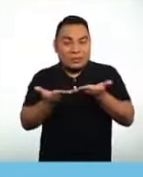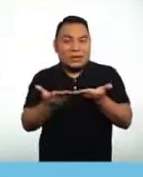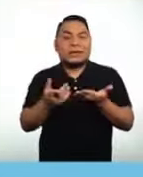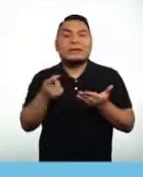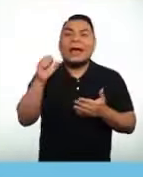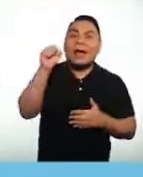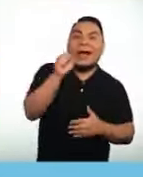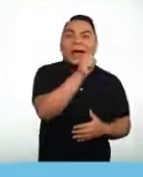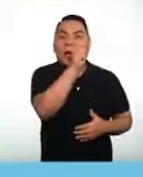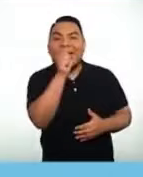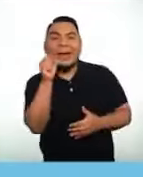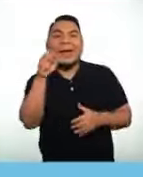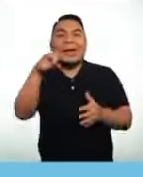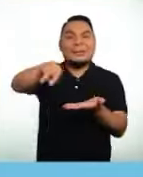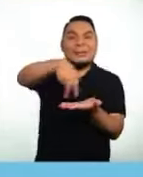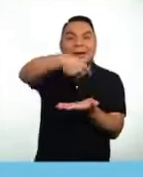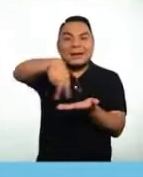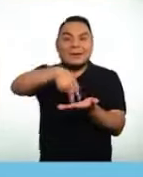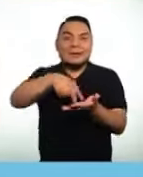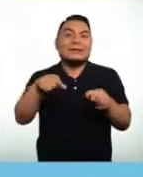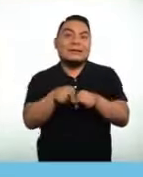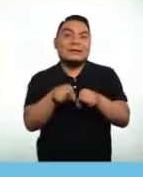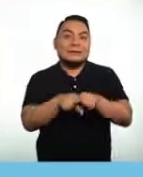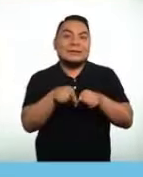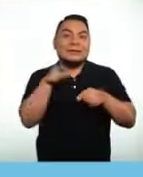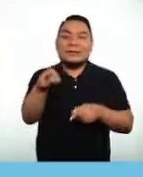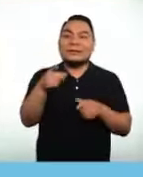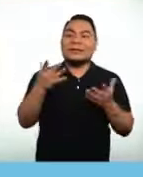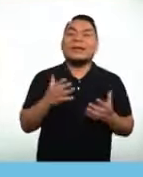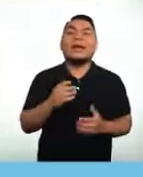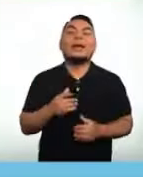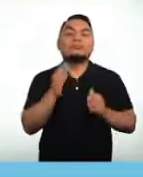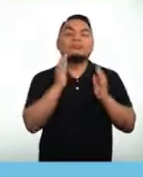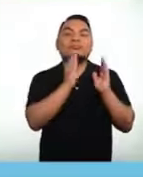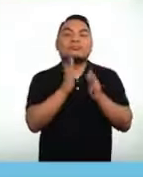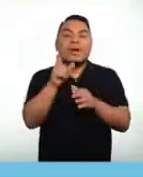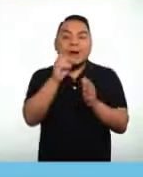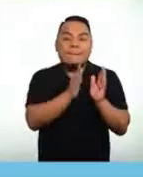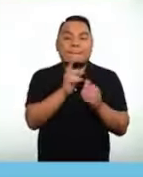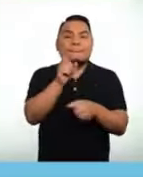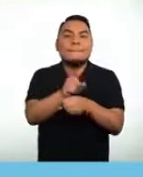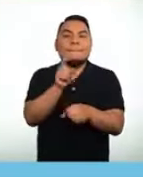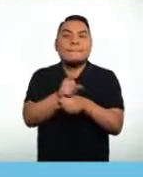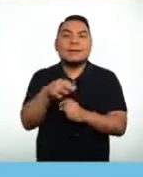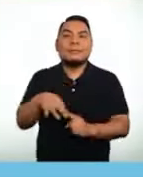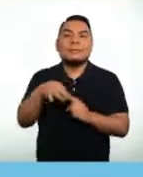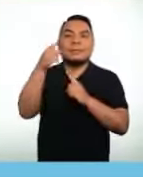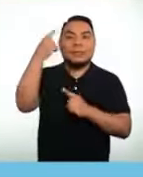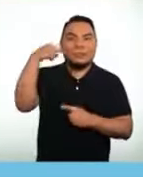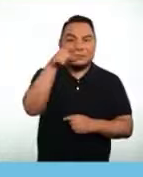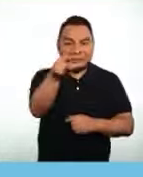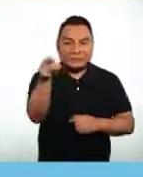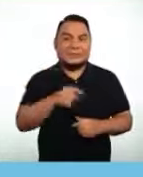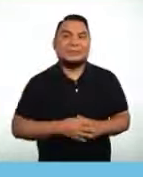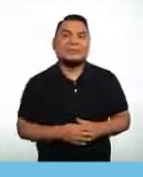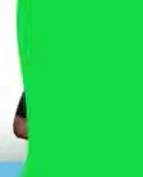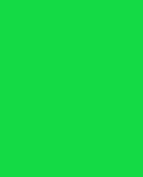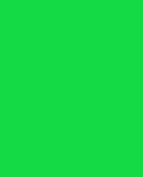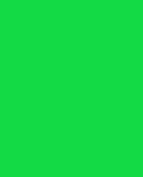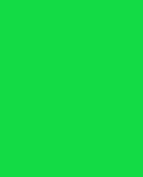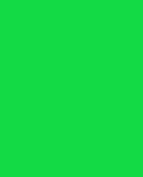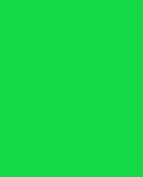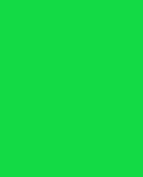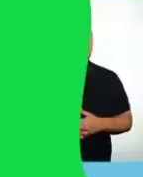que podremos cantar y bailar, además de nuestras secciones preparadas especialmente para